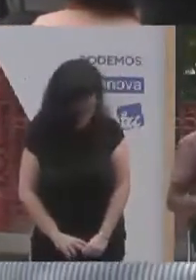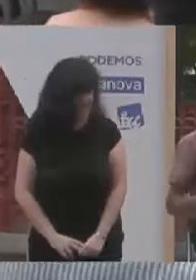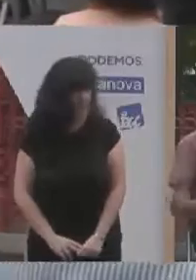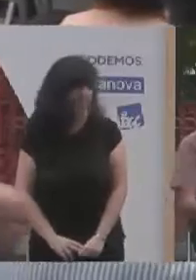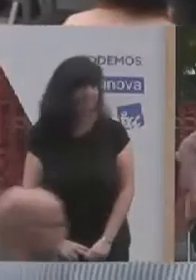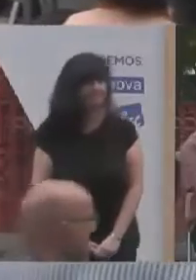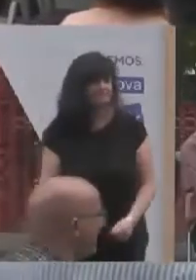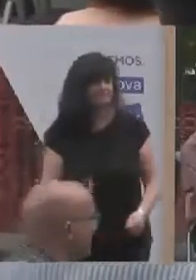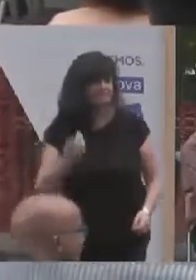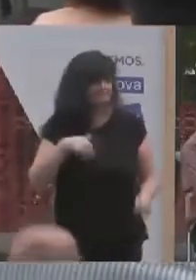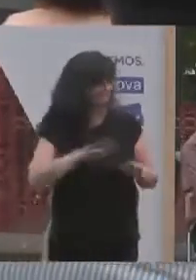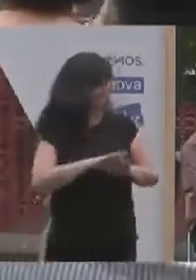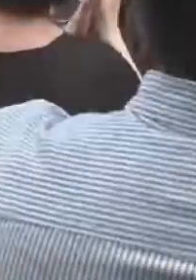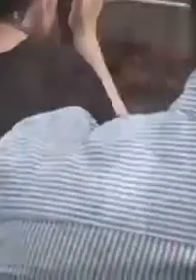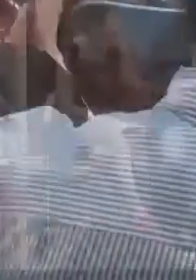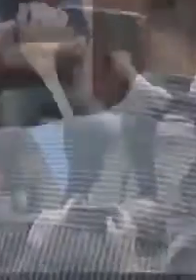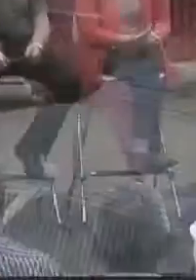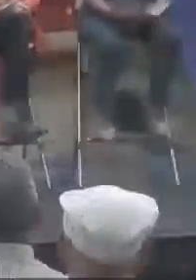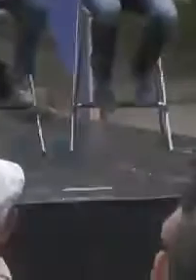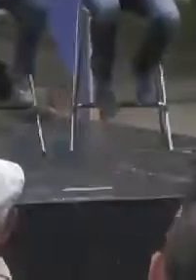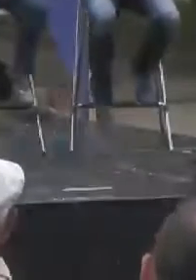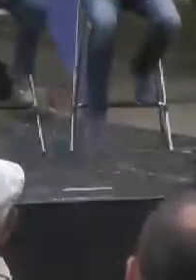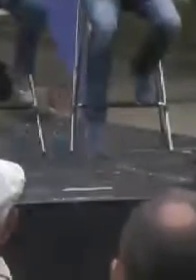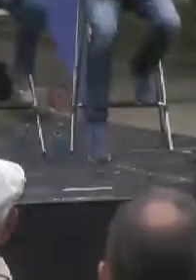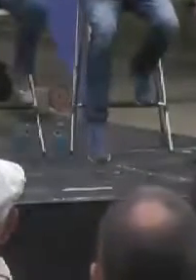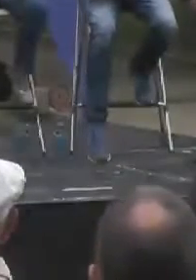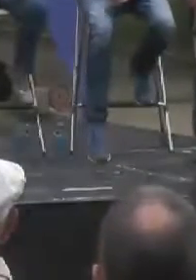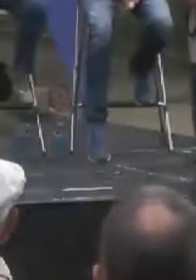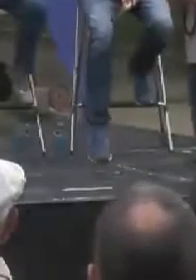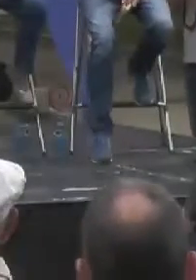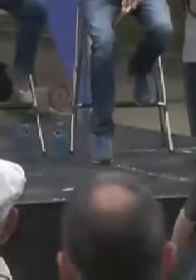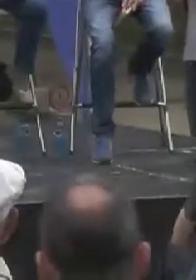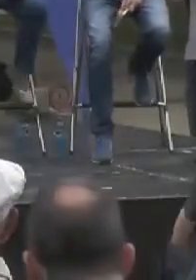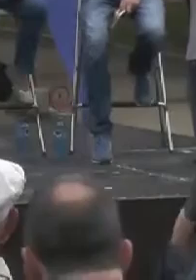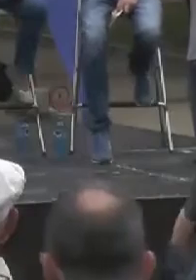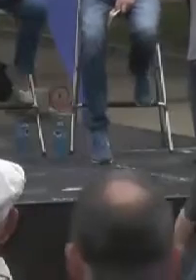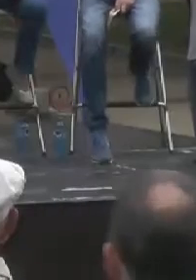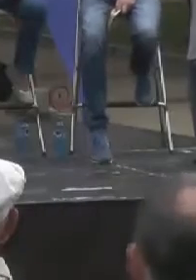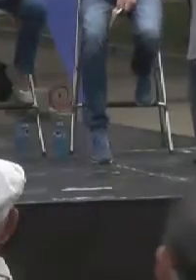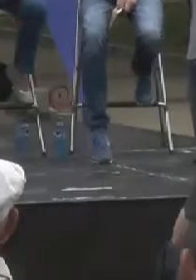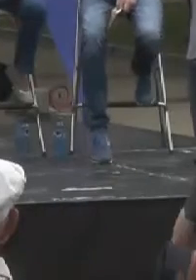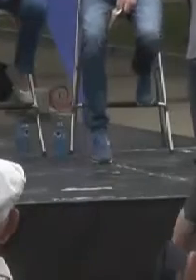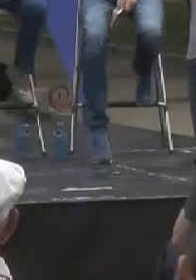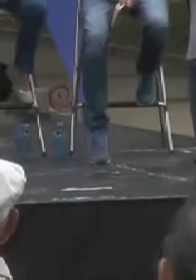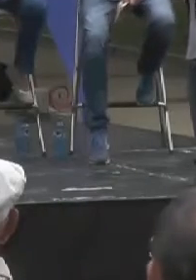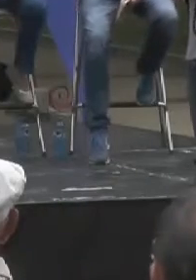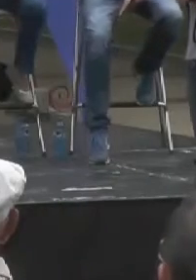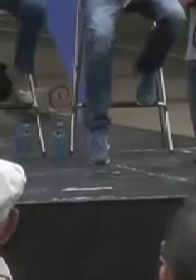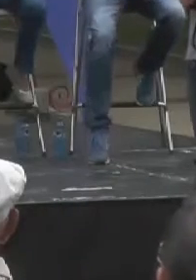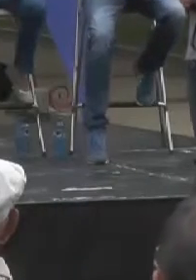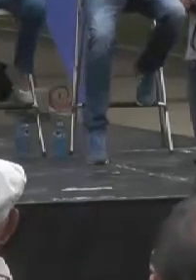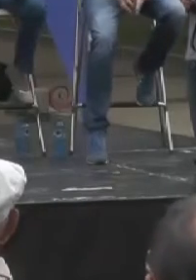E sen máis, deixo vos con Pilar Barros, que é candidata ao Senado, Pilar Barros, candidata ao Senado por Ourense. Moitas gracias.